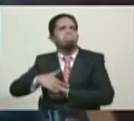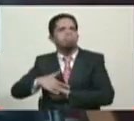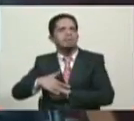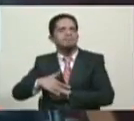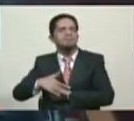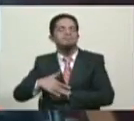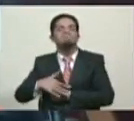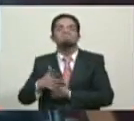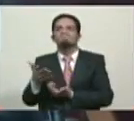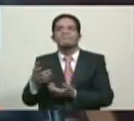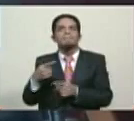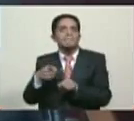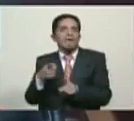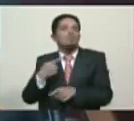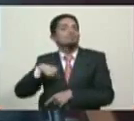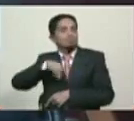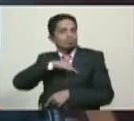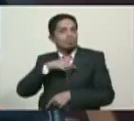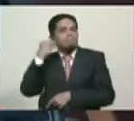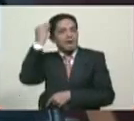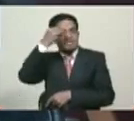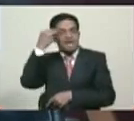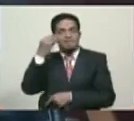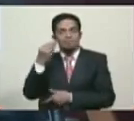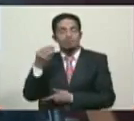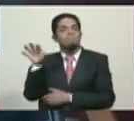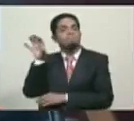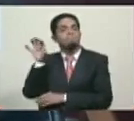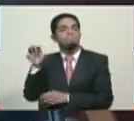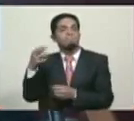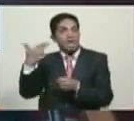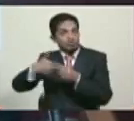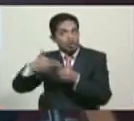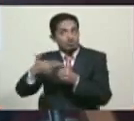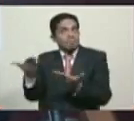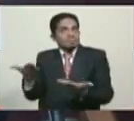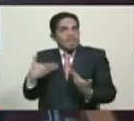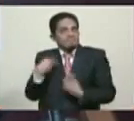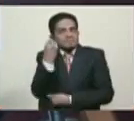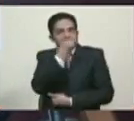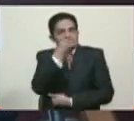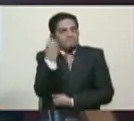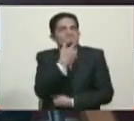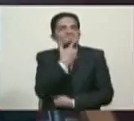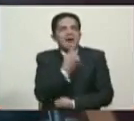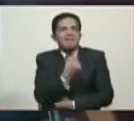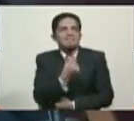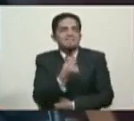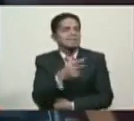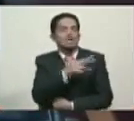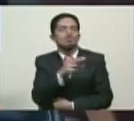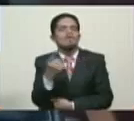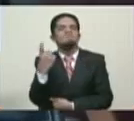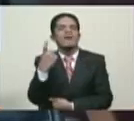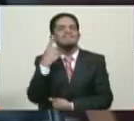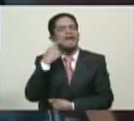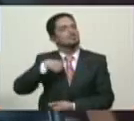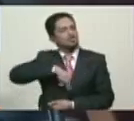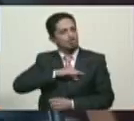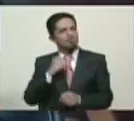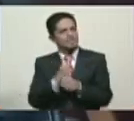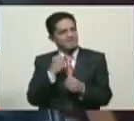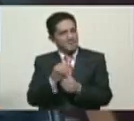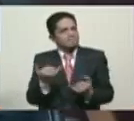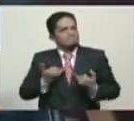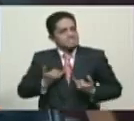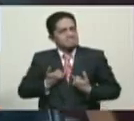creer que el petróleo nos daba riqueza fácil y que no era necesario el desarrollo endógeno o propio. Eso sí, a cambio